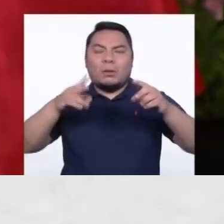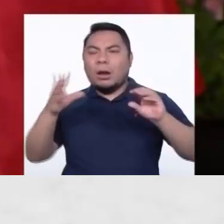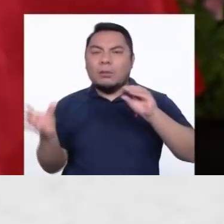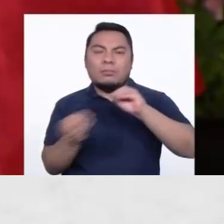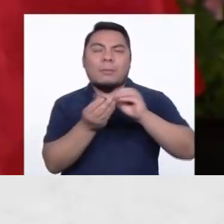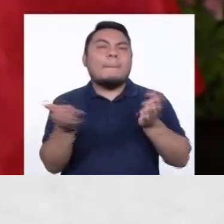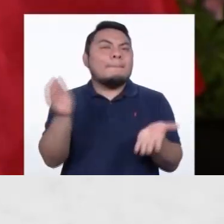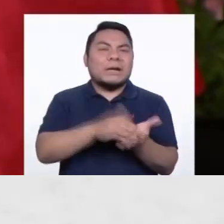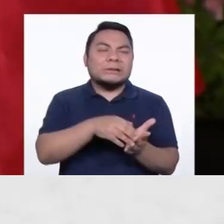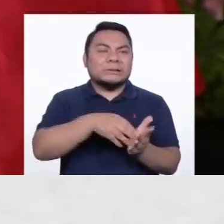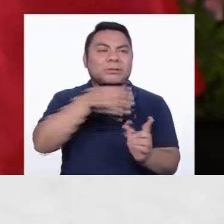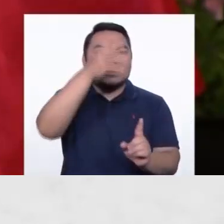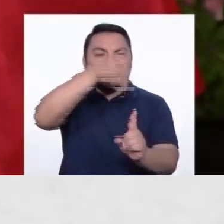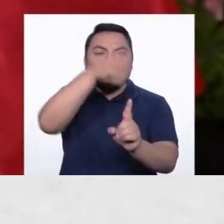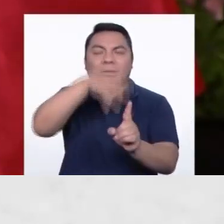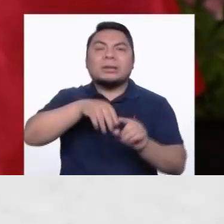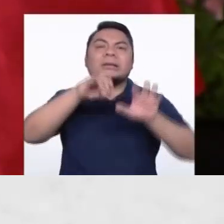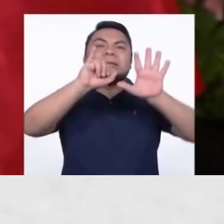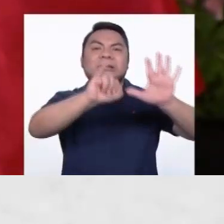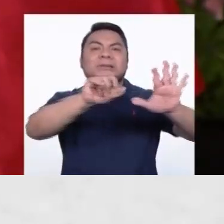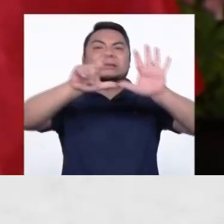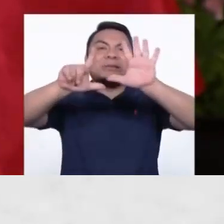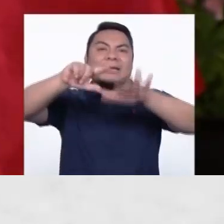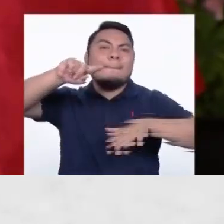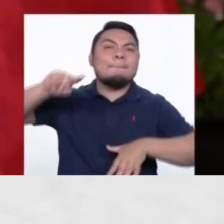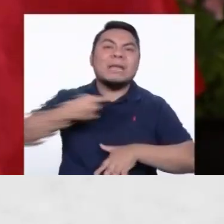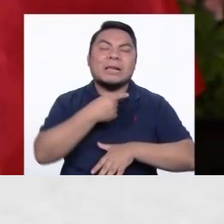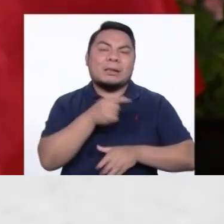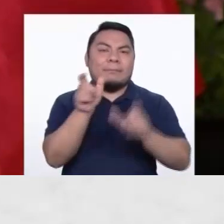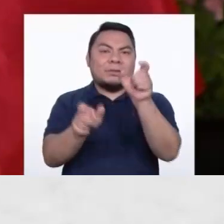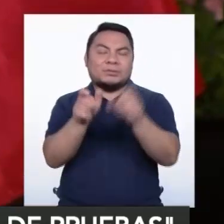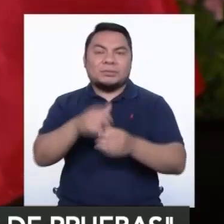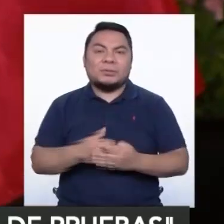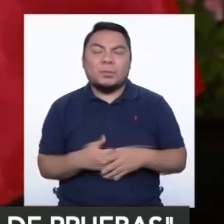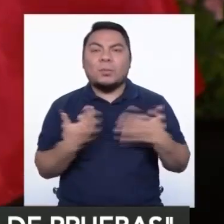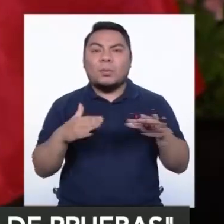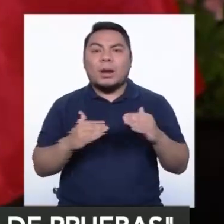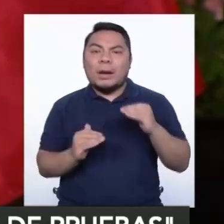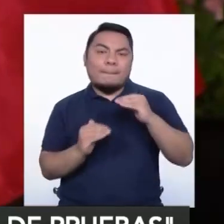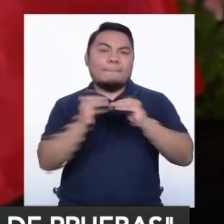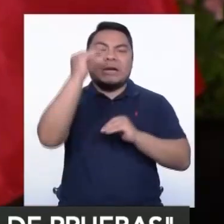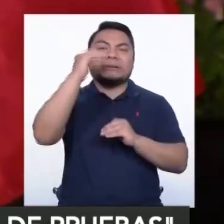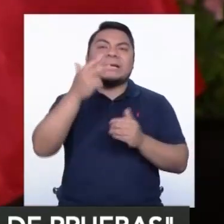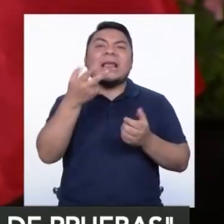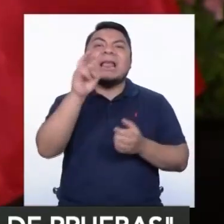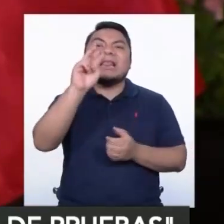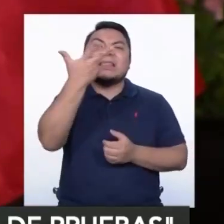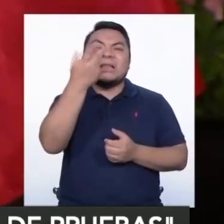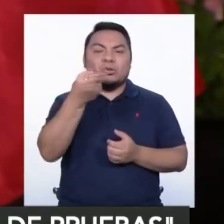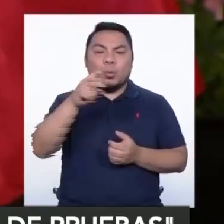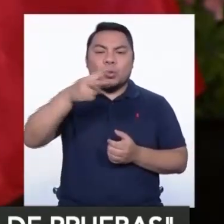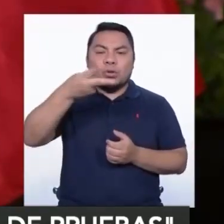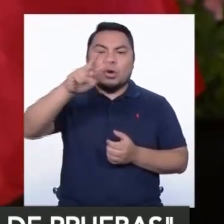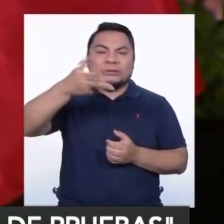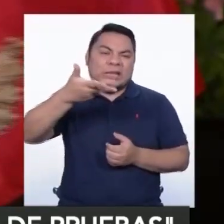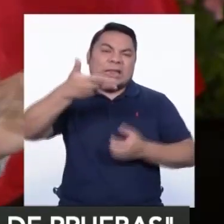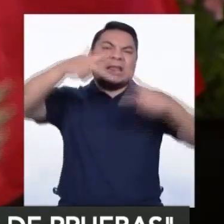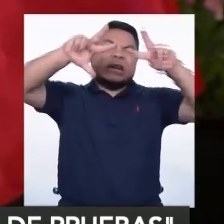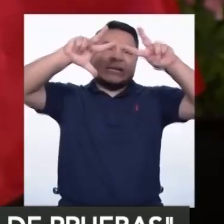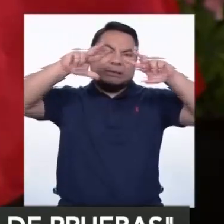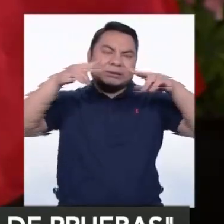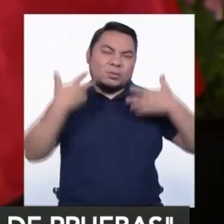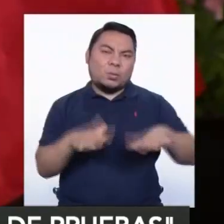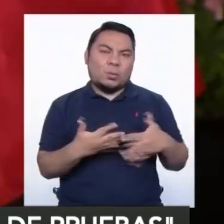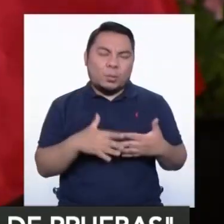muestreado a 67.000 ciudadanos. O sea, más del triple de lo que se hizo en las 3